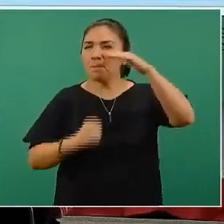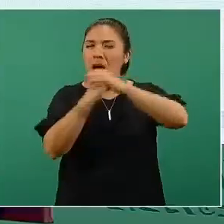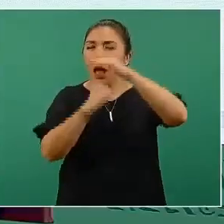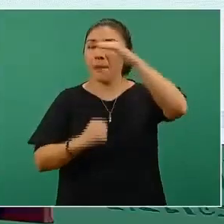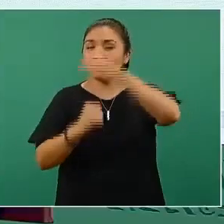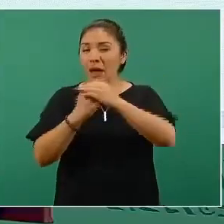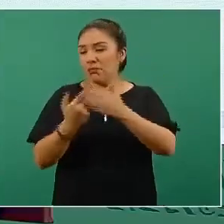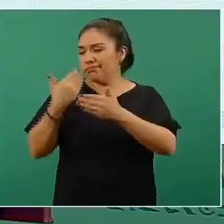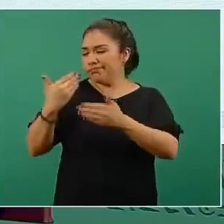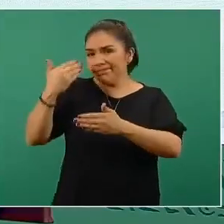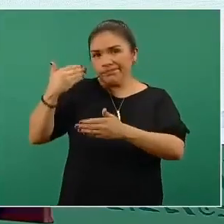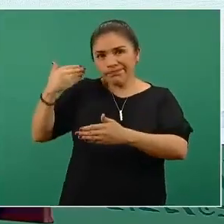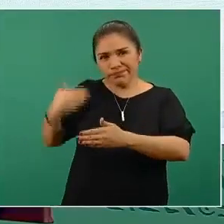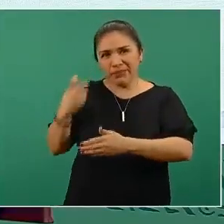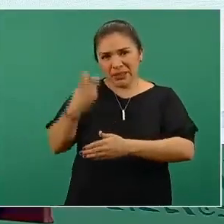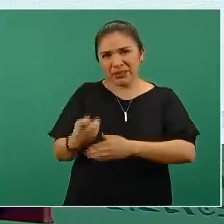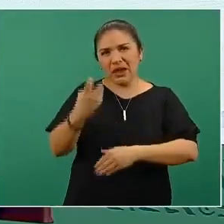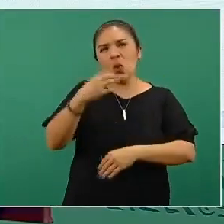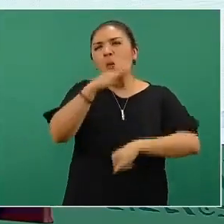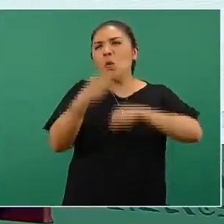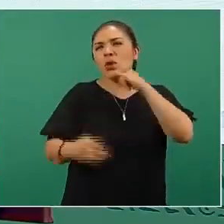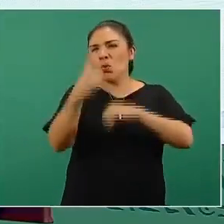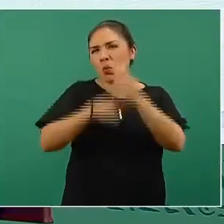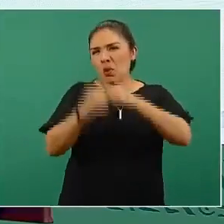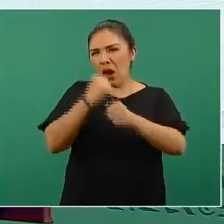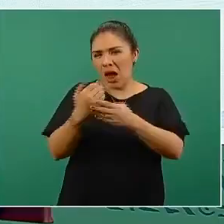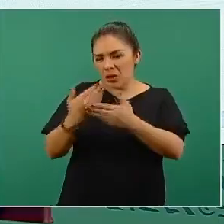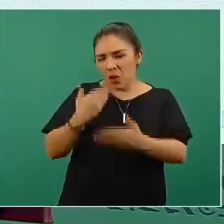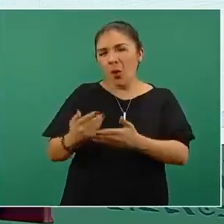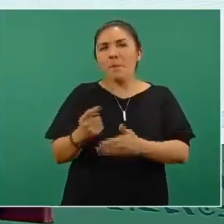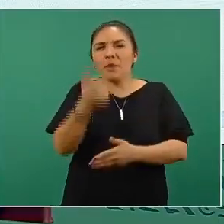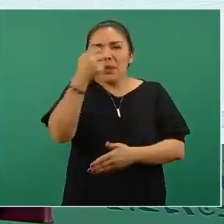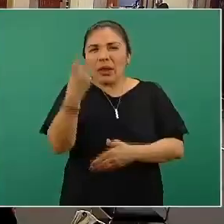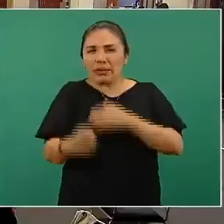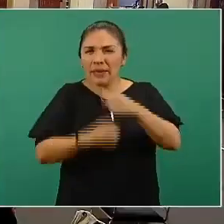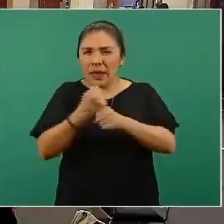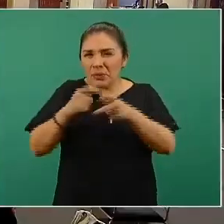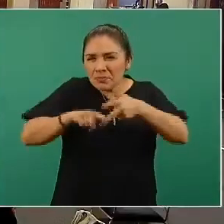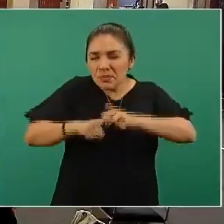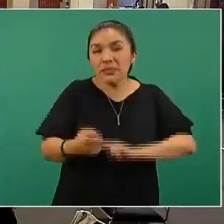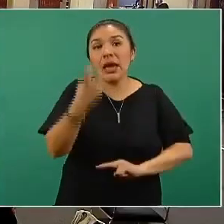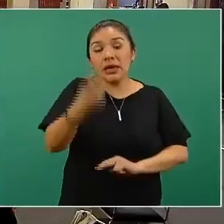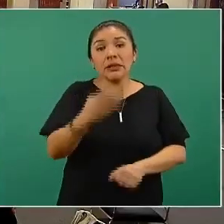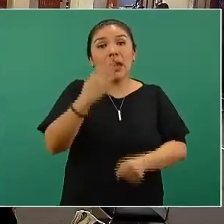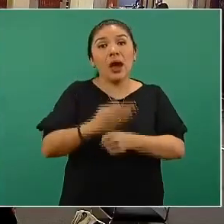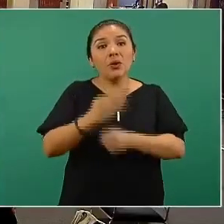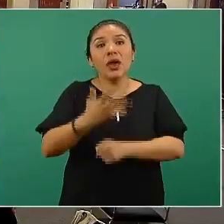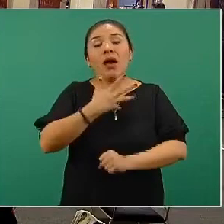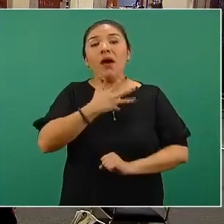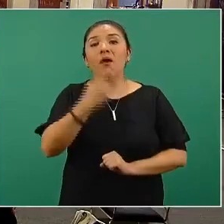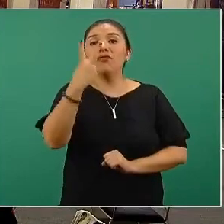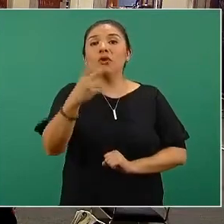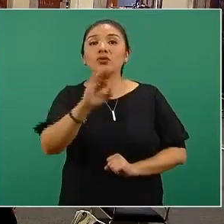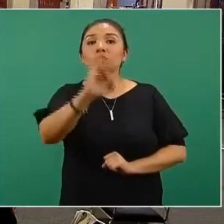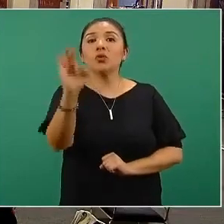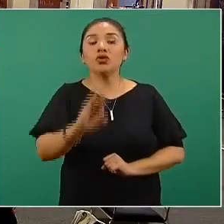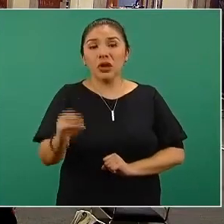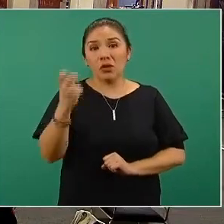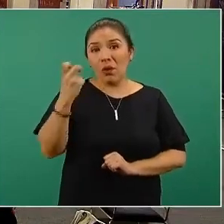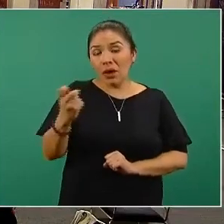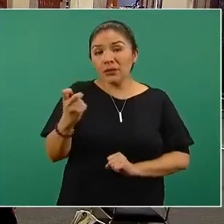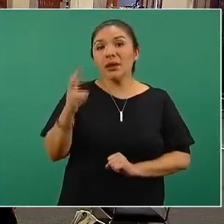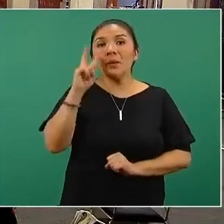las últimas semanas del año y en las primeras de este año, y ahora estamos en un 2% con